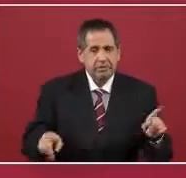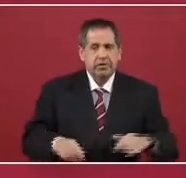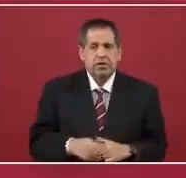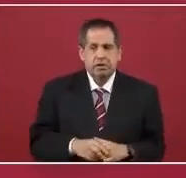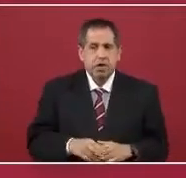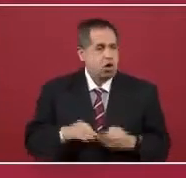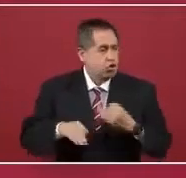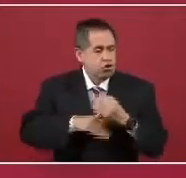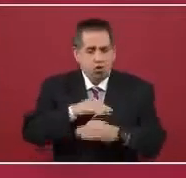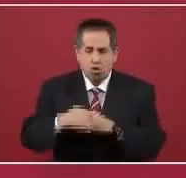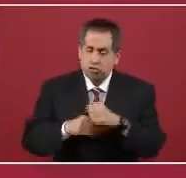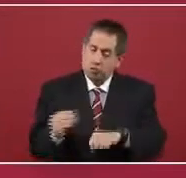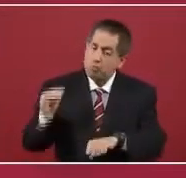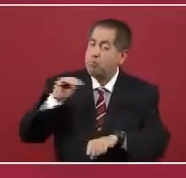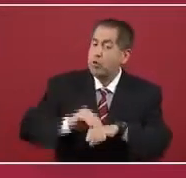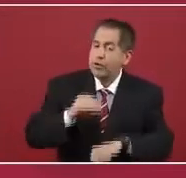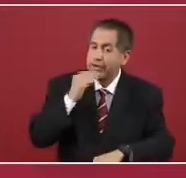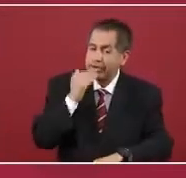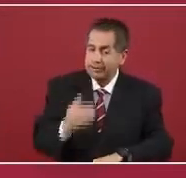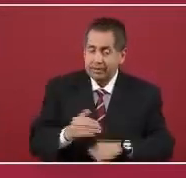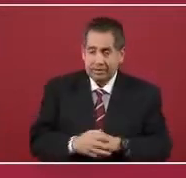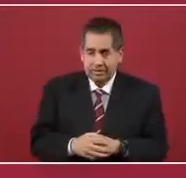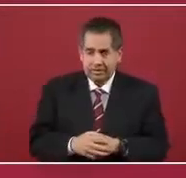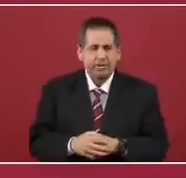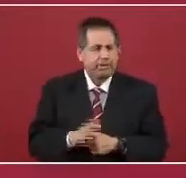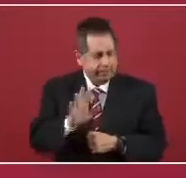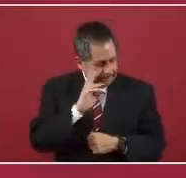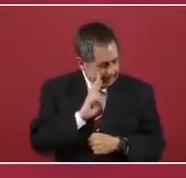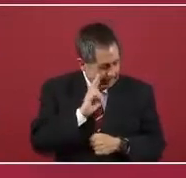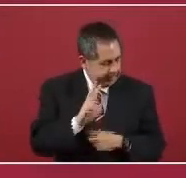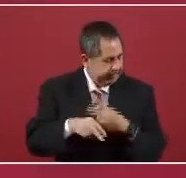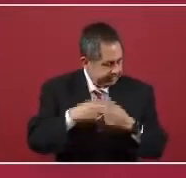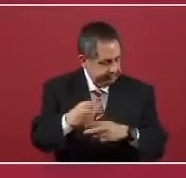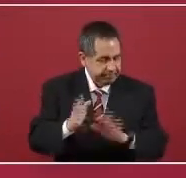todos aportarnos bien. Y van a ver